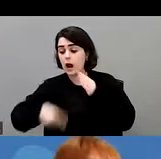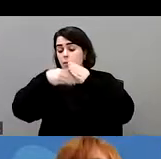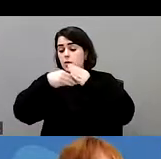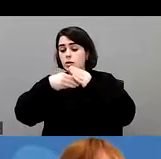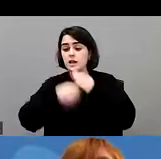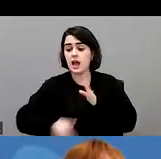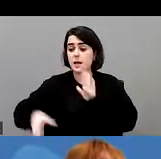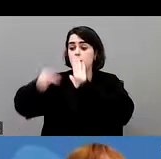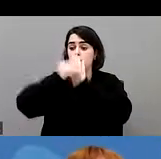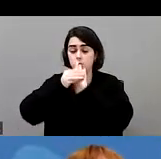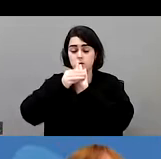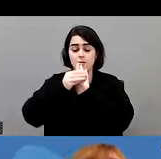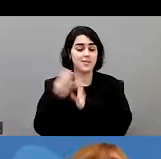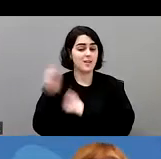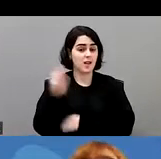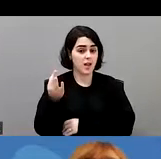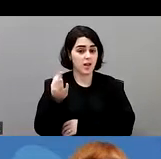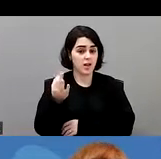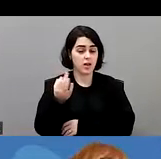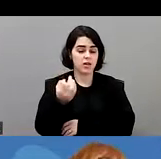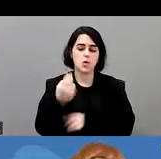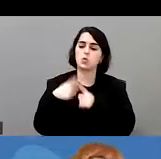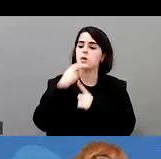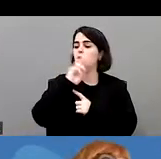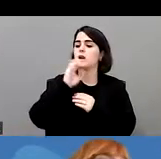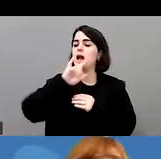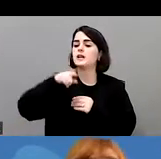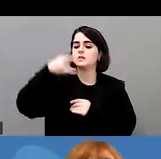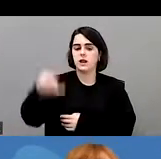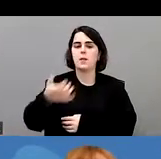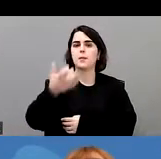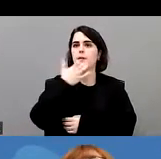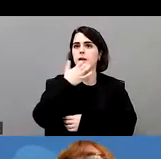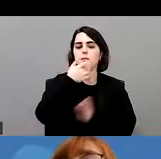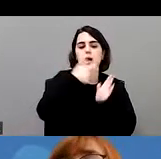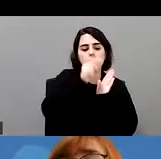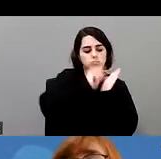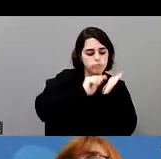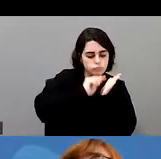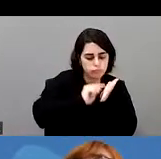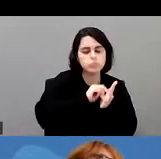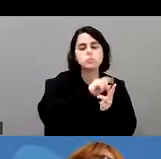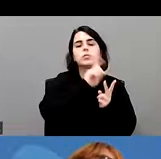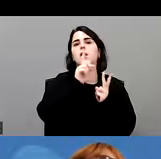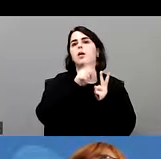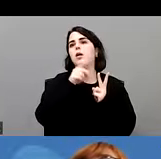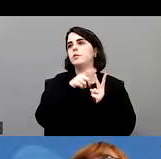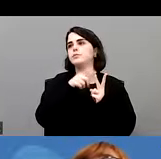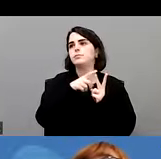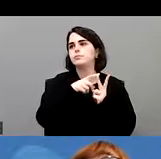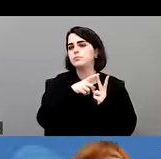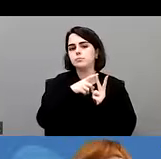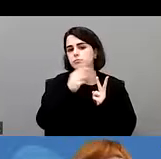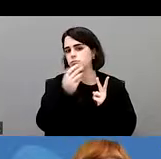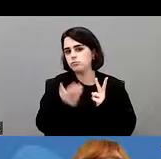aumentar con algún elemento. Pues ya sea una palabra escrita, ya sea